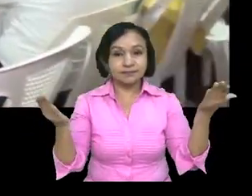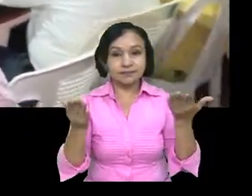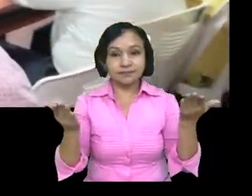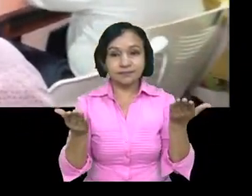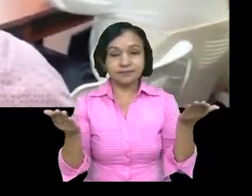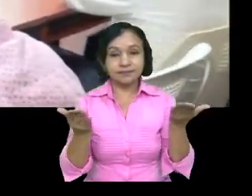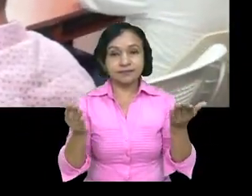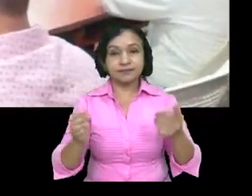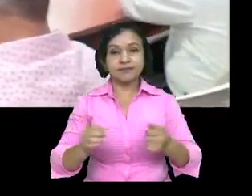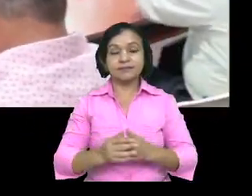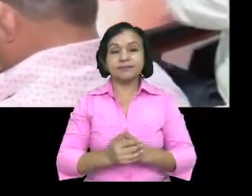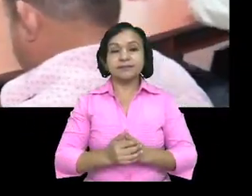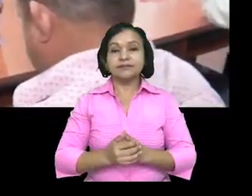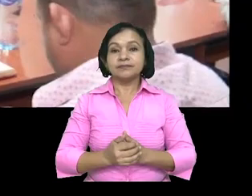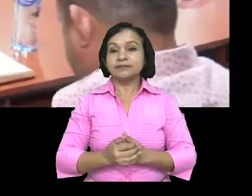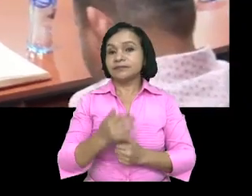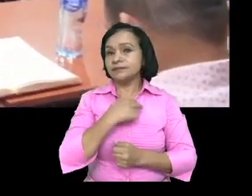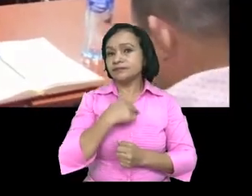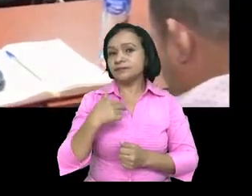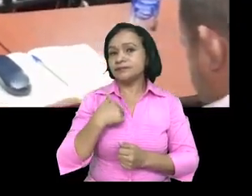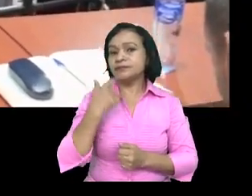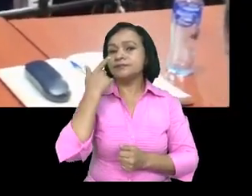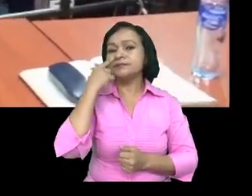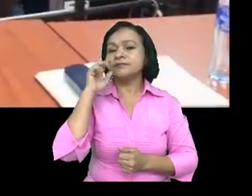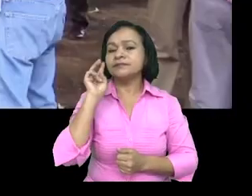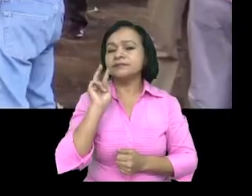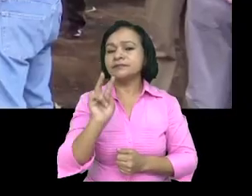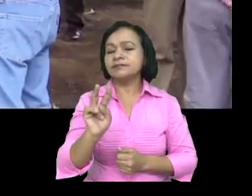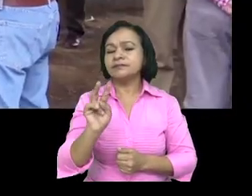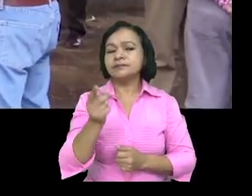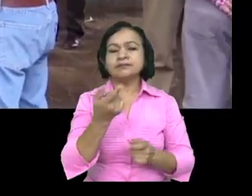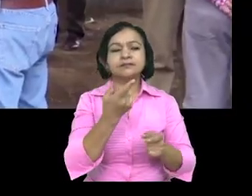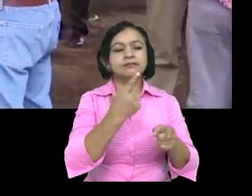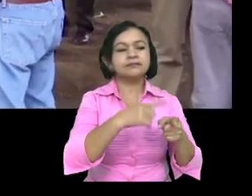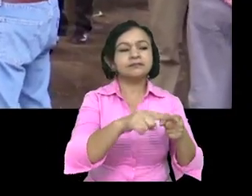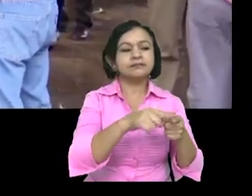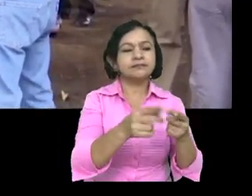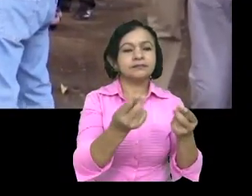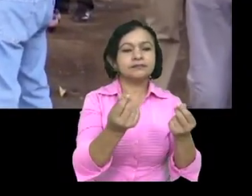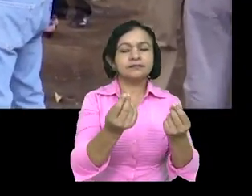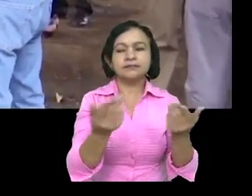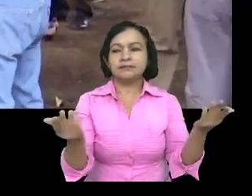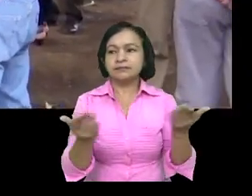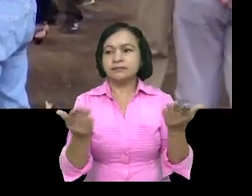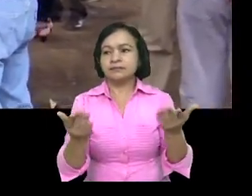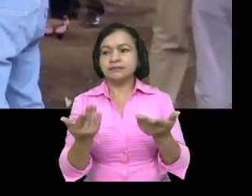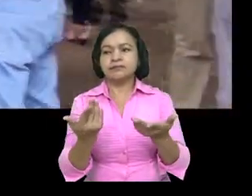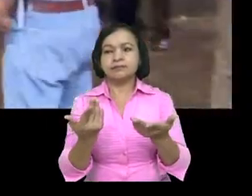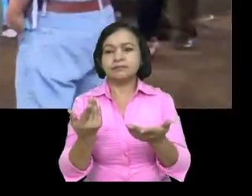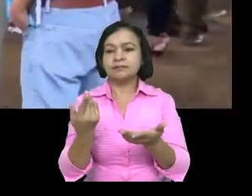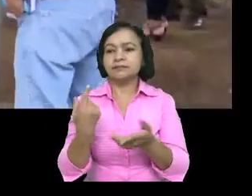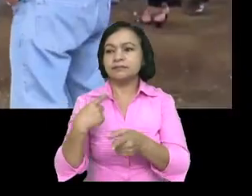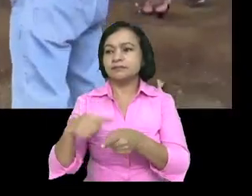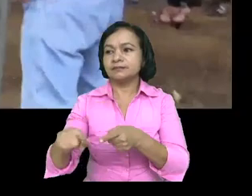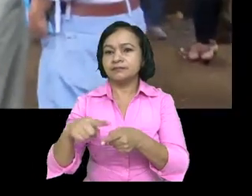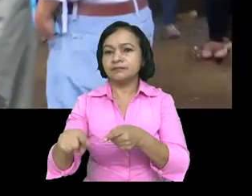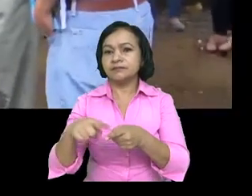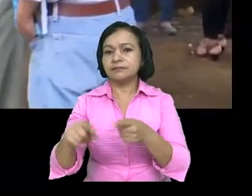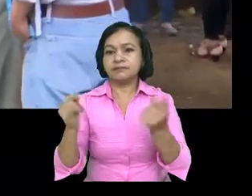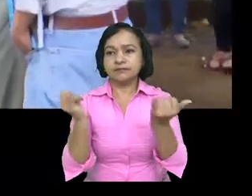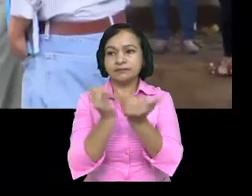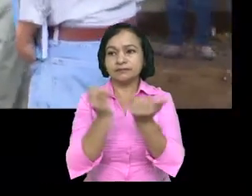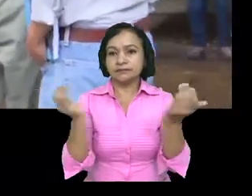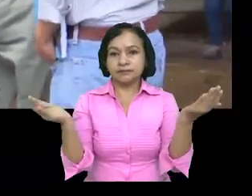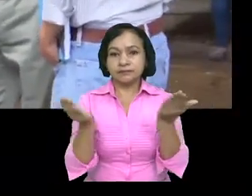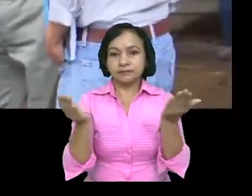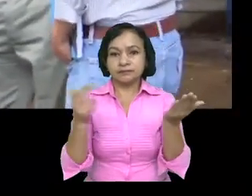cómo van a medir, digamos, la tarifa, cómo la van a cobrar, sino que también cómo